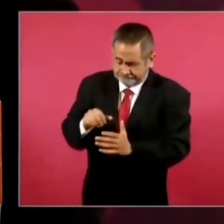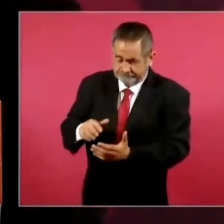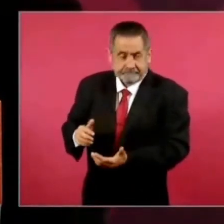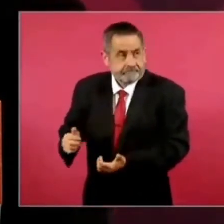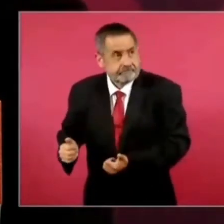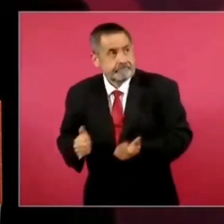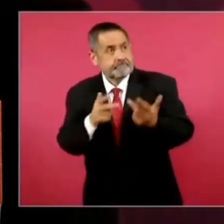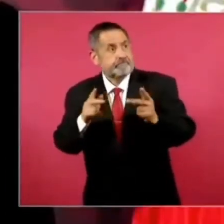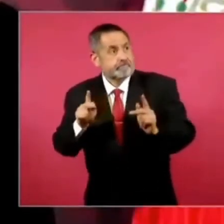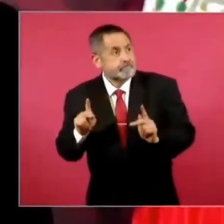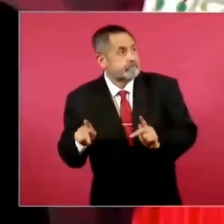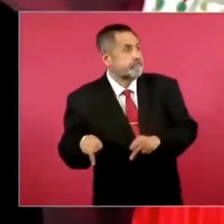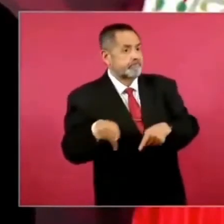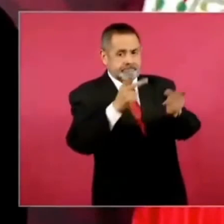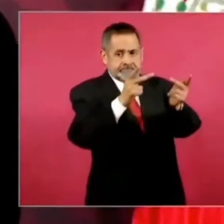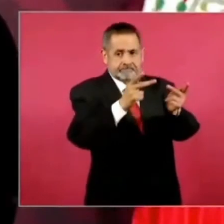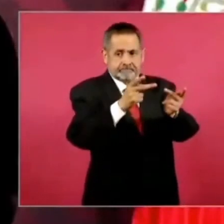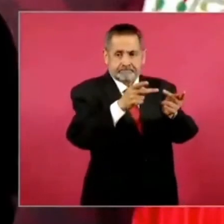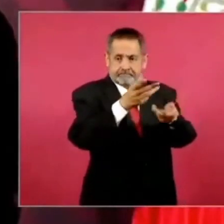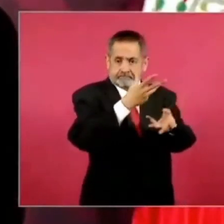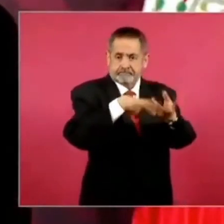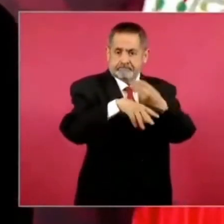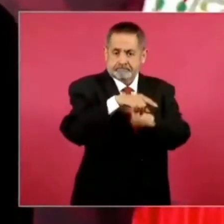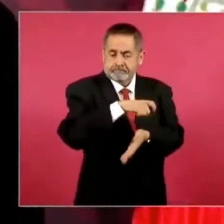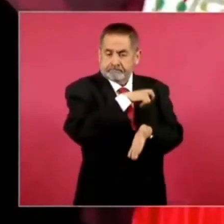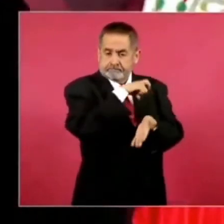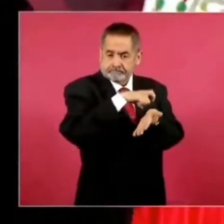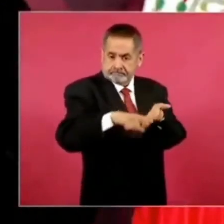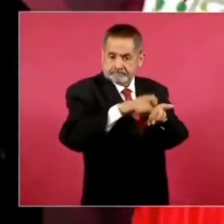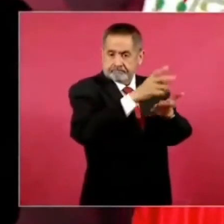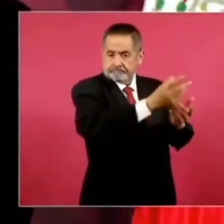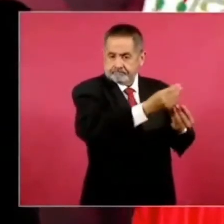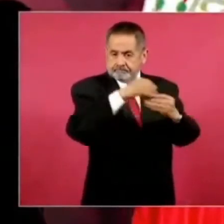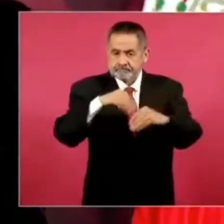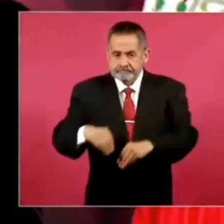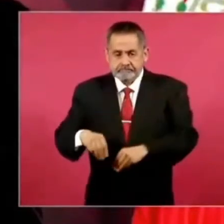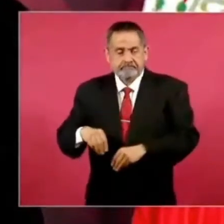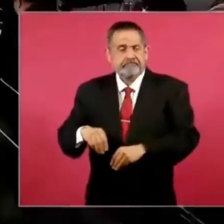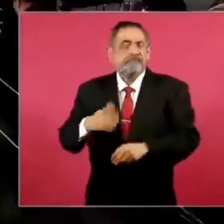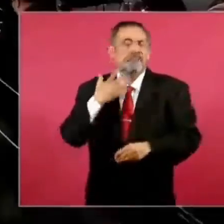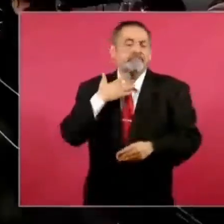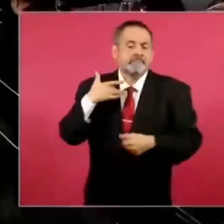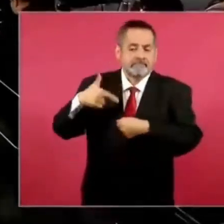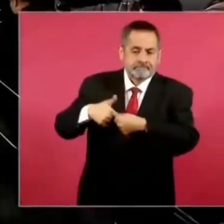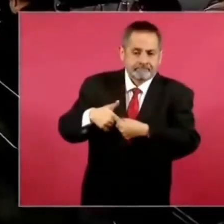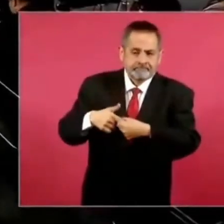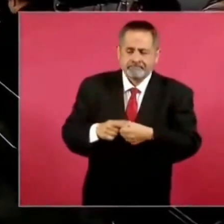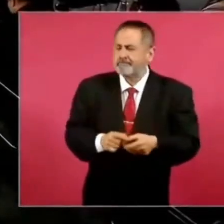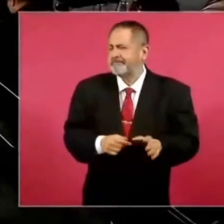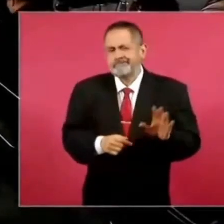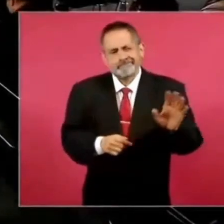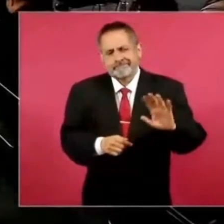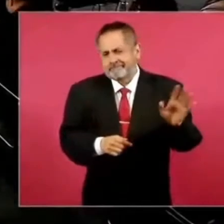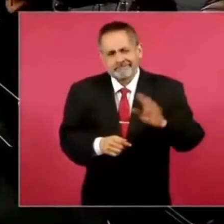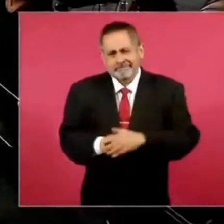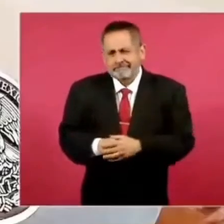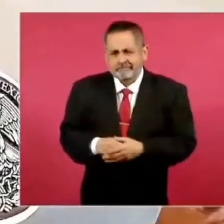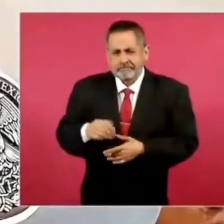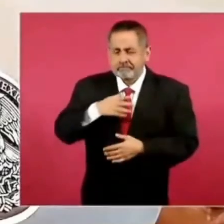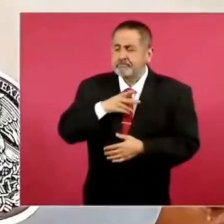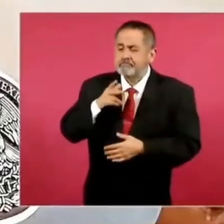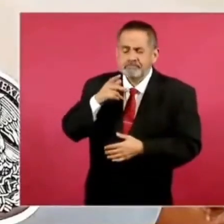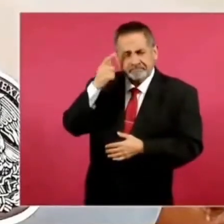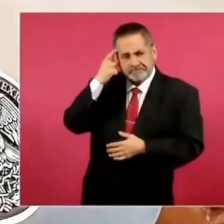y comprar gasolinas. Pues nosotros pensamos que no debemos de vender petróleo